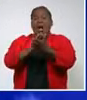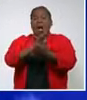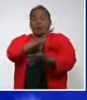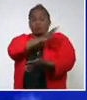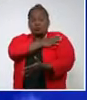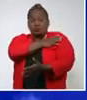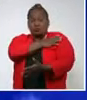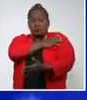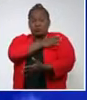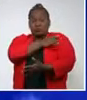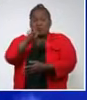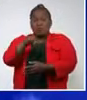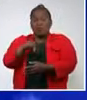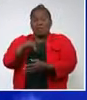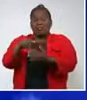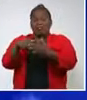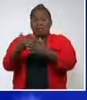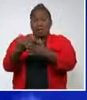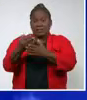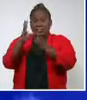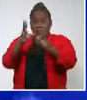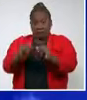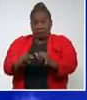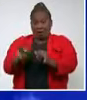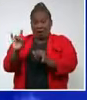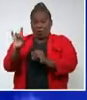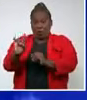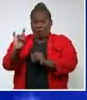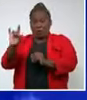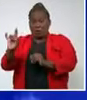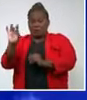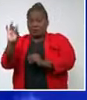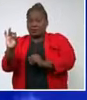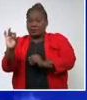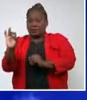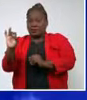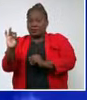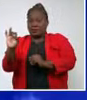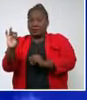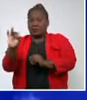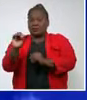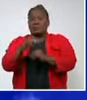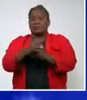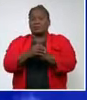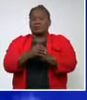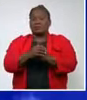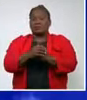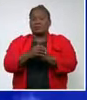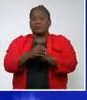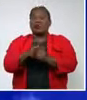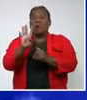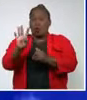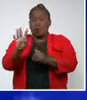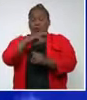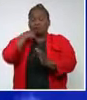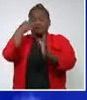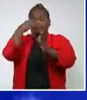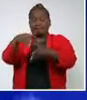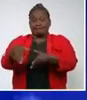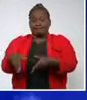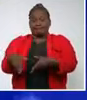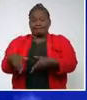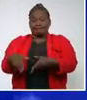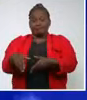pues ahí está la cifra 997 y 4 fallecidos. Eso da